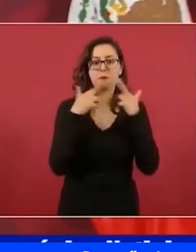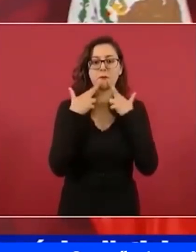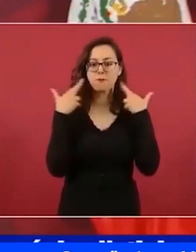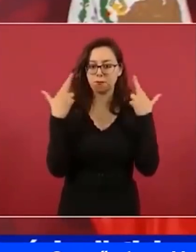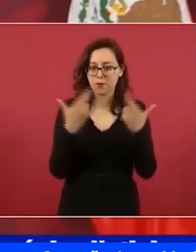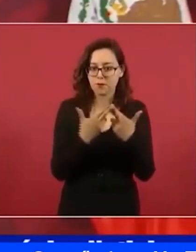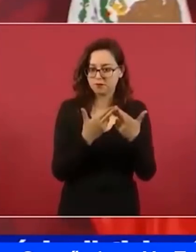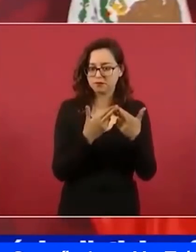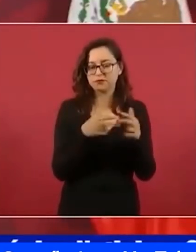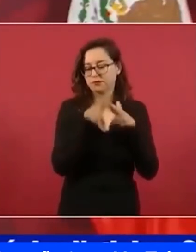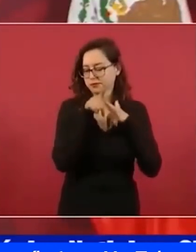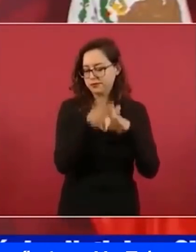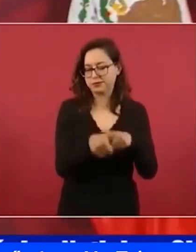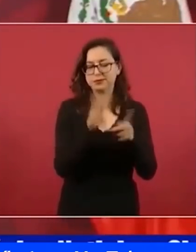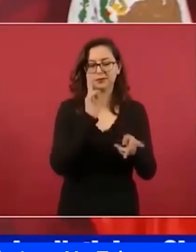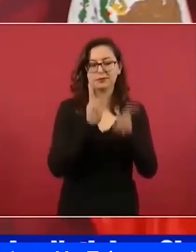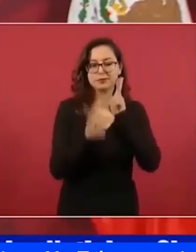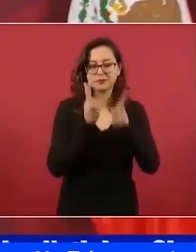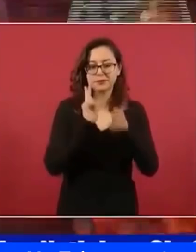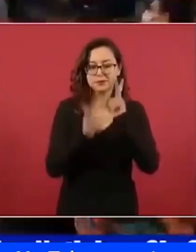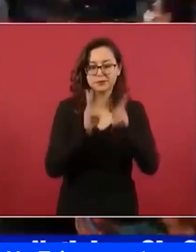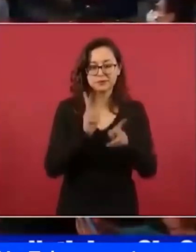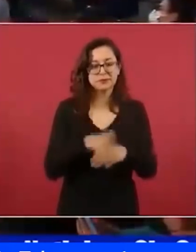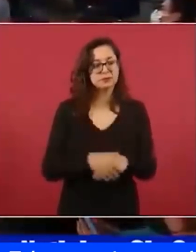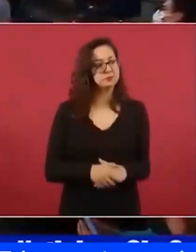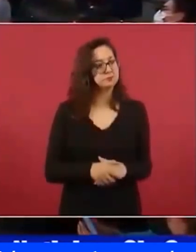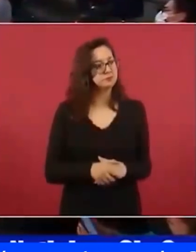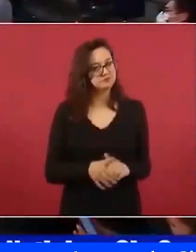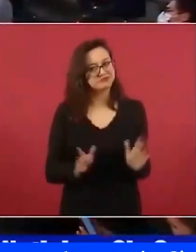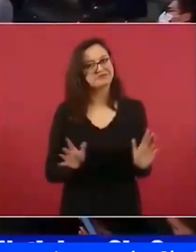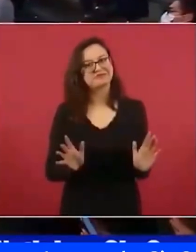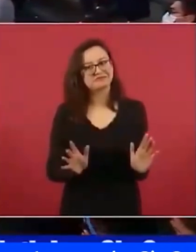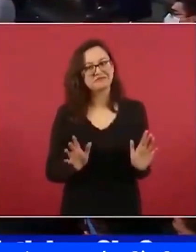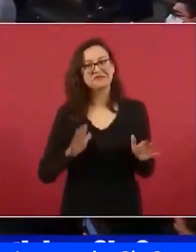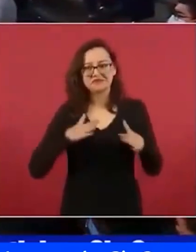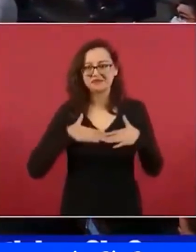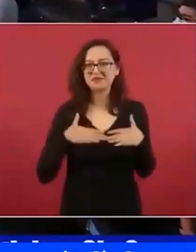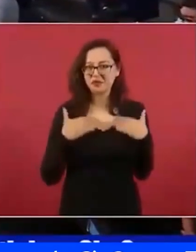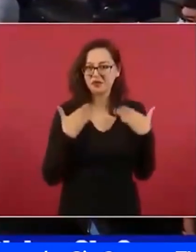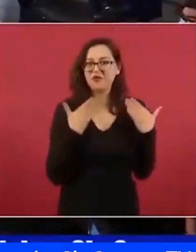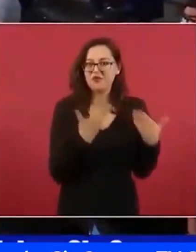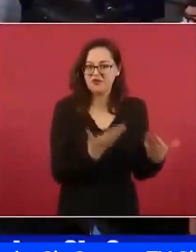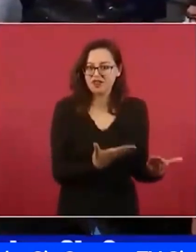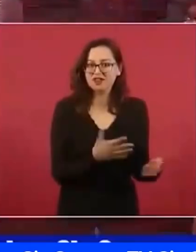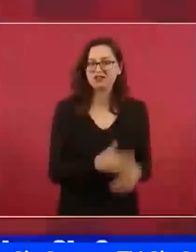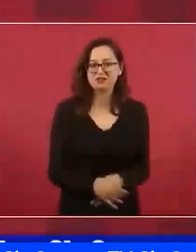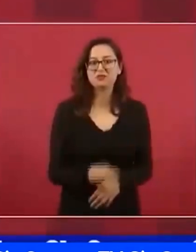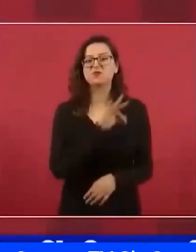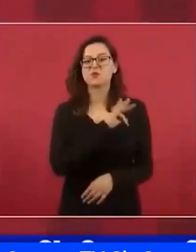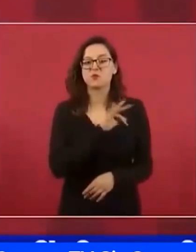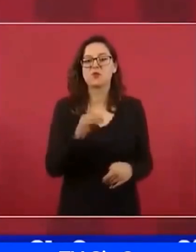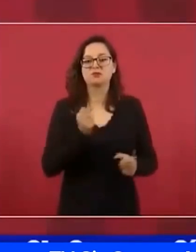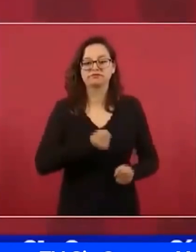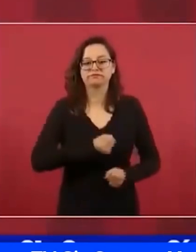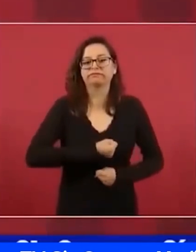Entonces, da confianza para hablar de